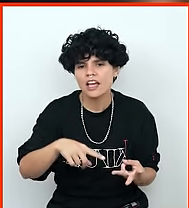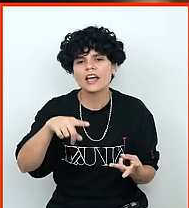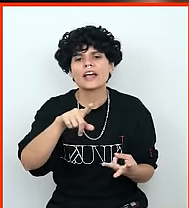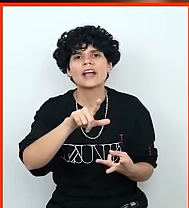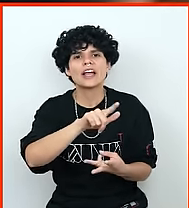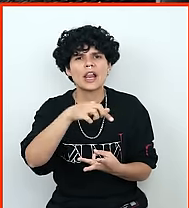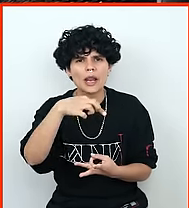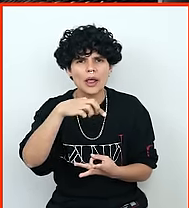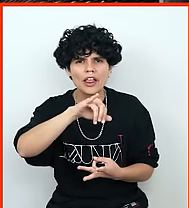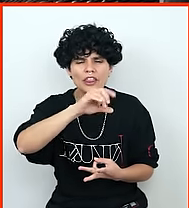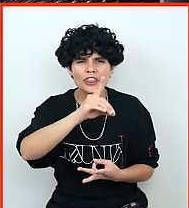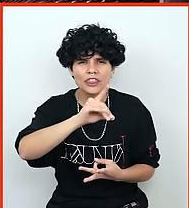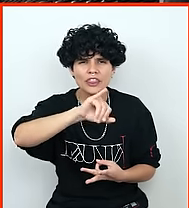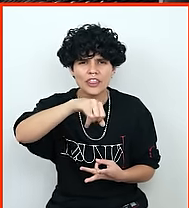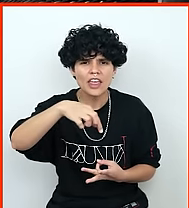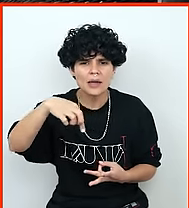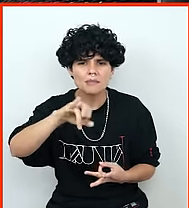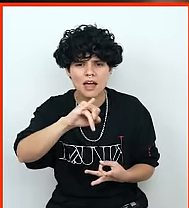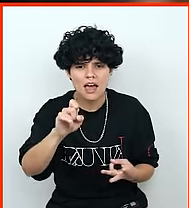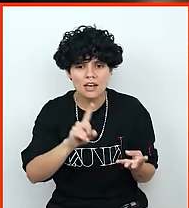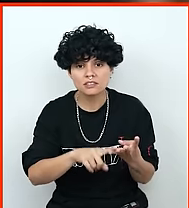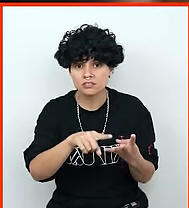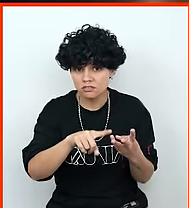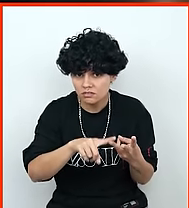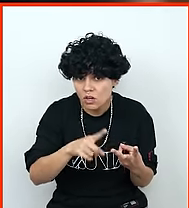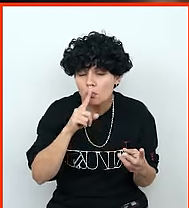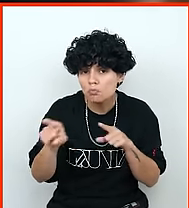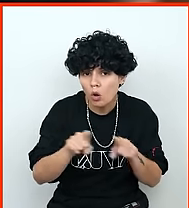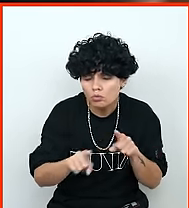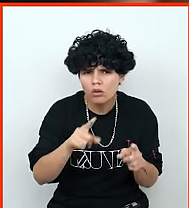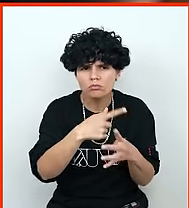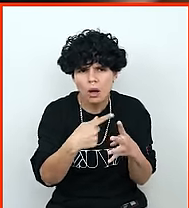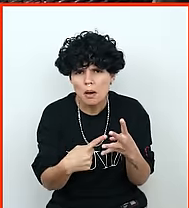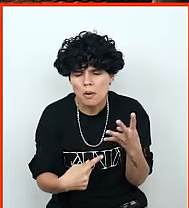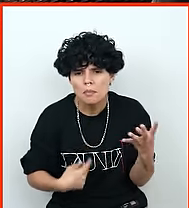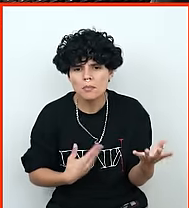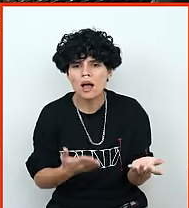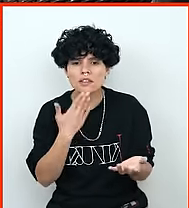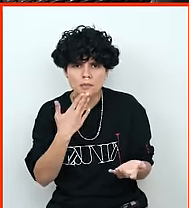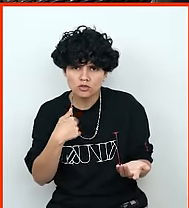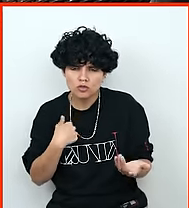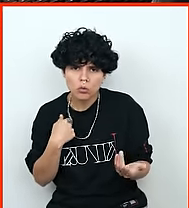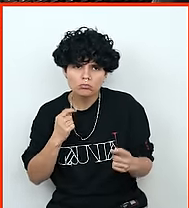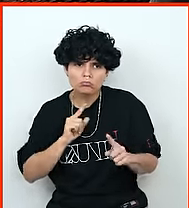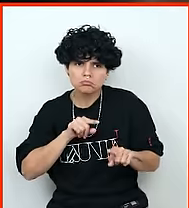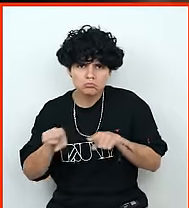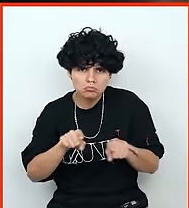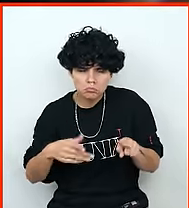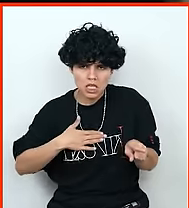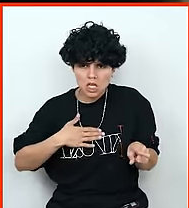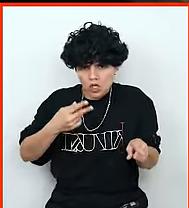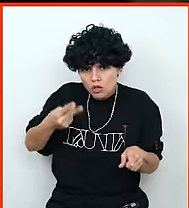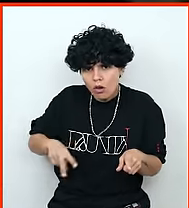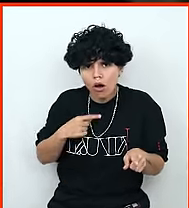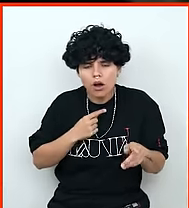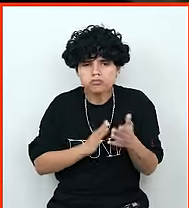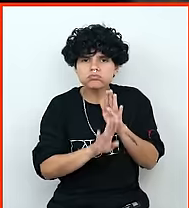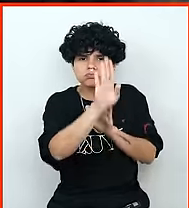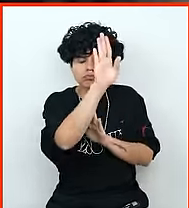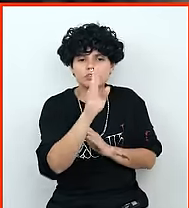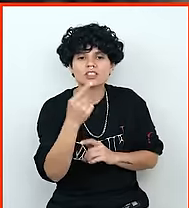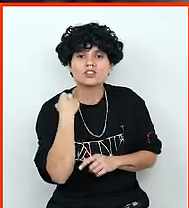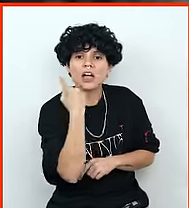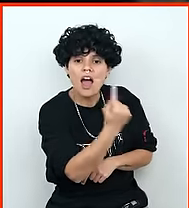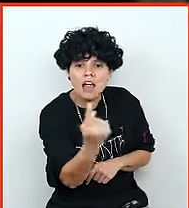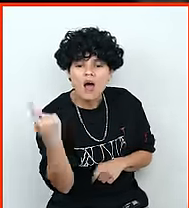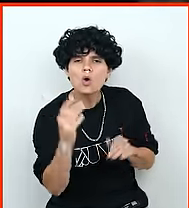los DJ Pérez, que puta, quizás uno de los mejores DJs de Chile, ¿cachai? Es productor también, ¿cachai? Y humildemente yo también hago lo mío. Claro, fluye cada uno por